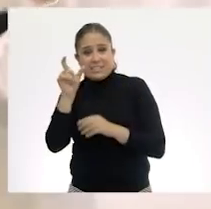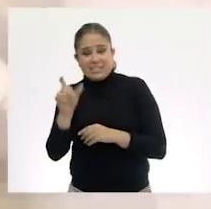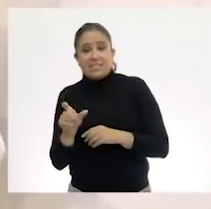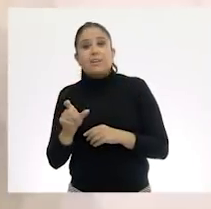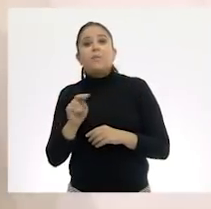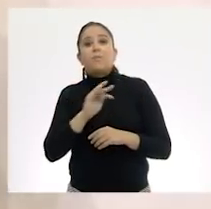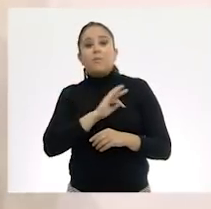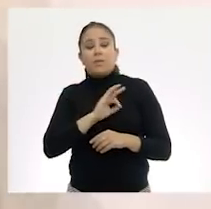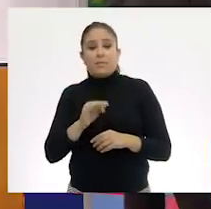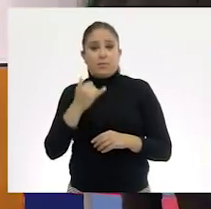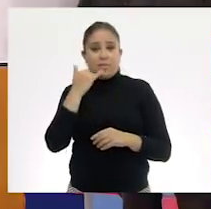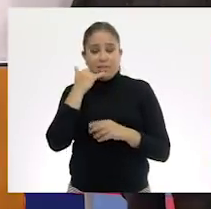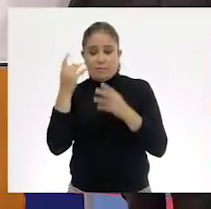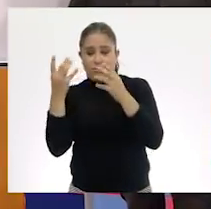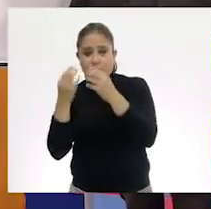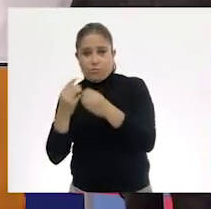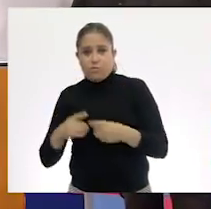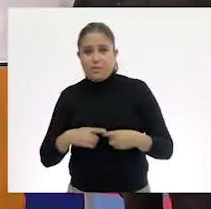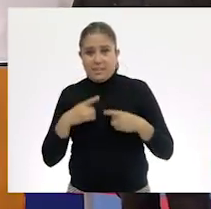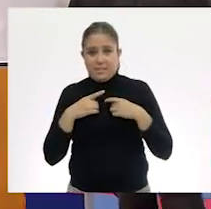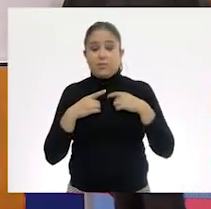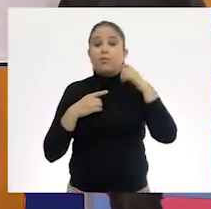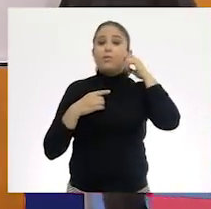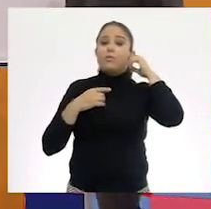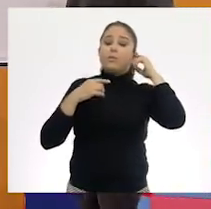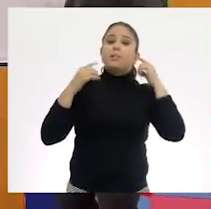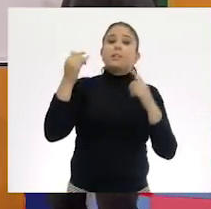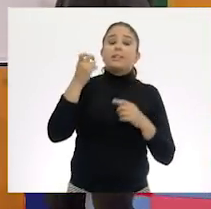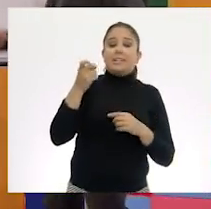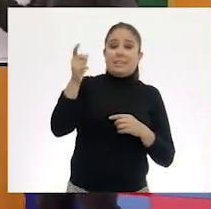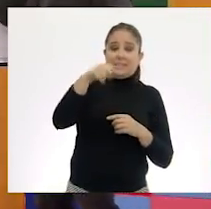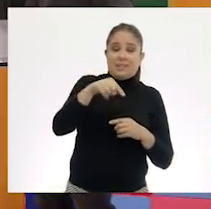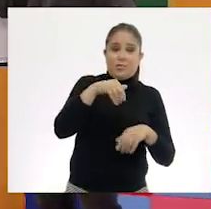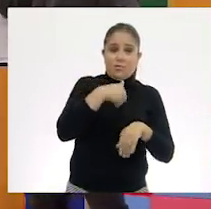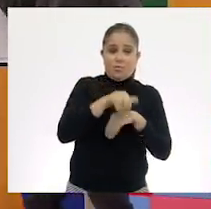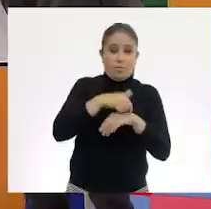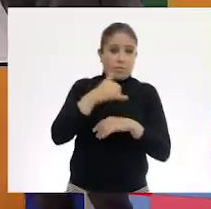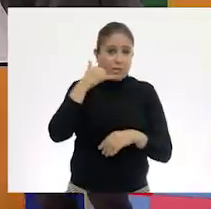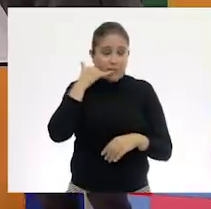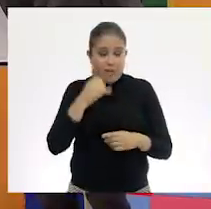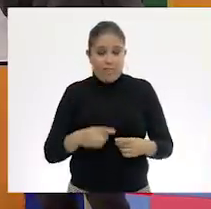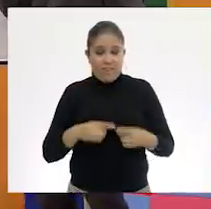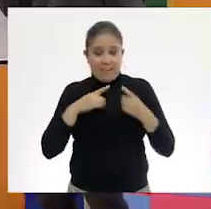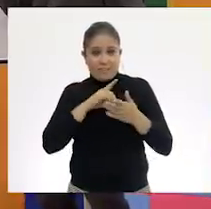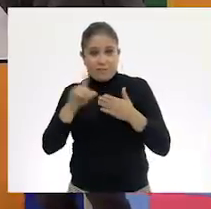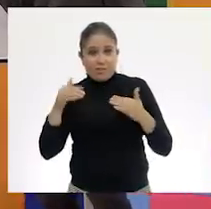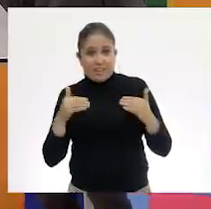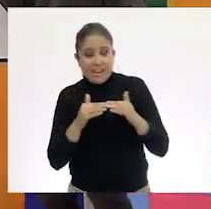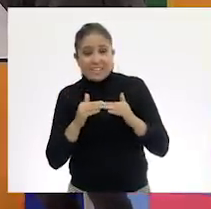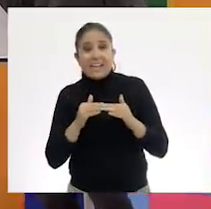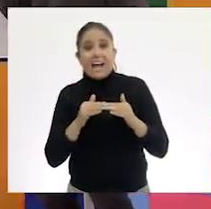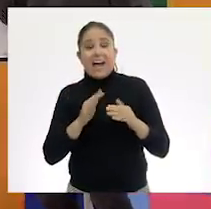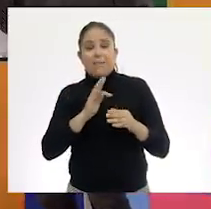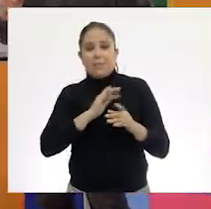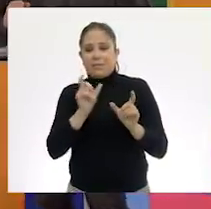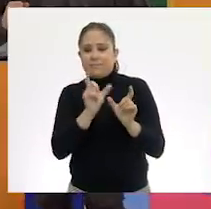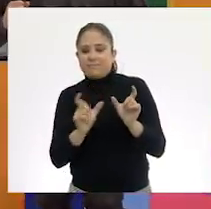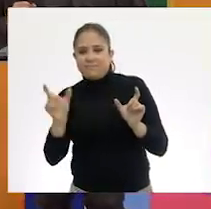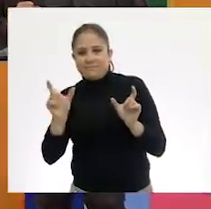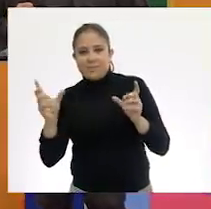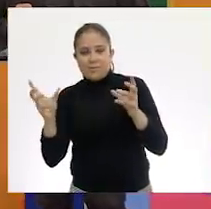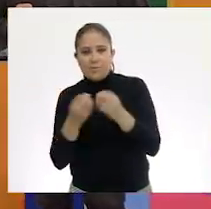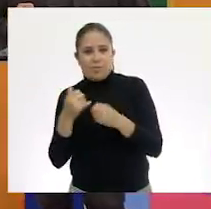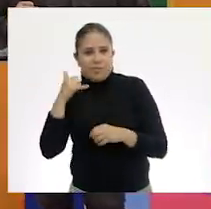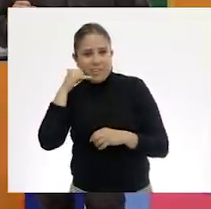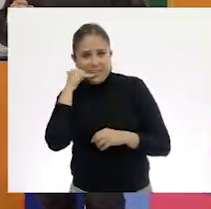aquí, el teléfono aparece junto con la dirección, y en caso del número telefónico o la dirección, le dice que aparece junto con el